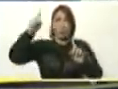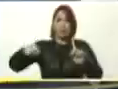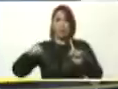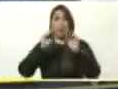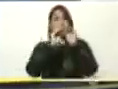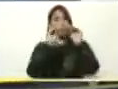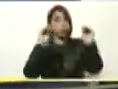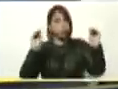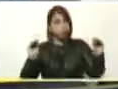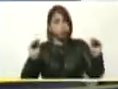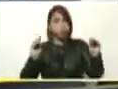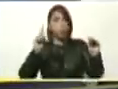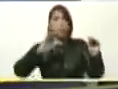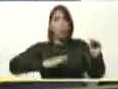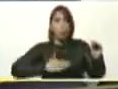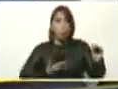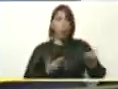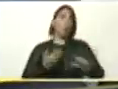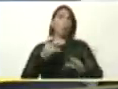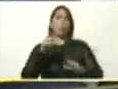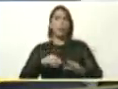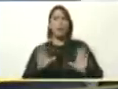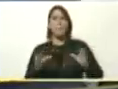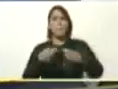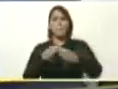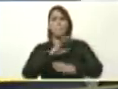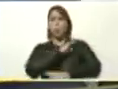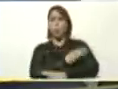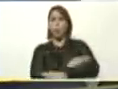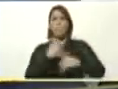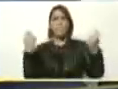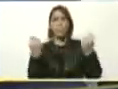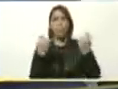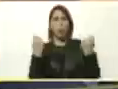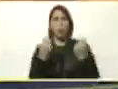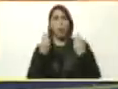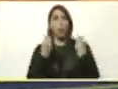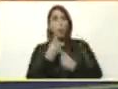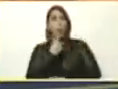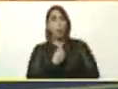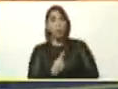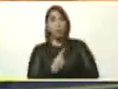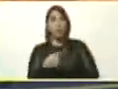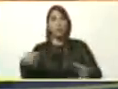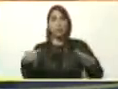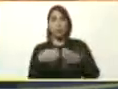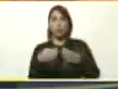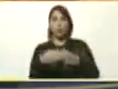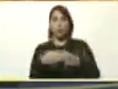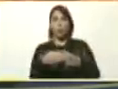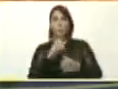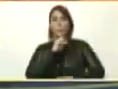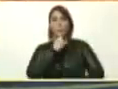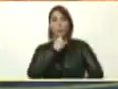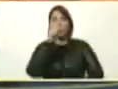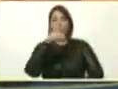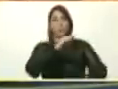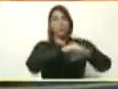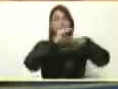alerta poder popular. Y como lo dije en la reunión en privada, alerta